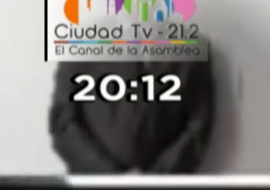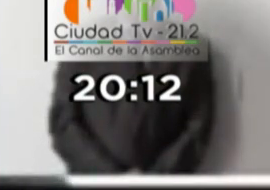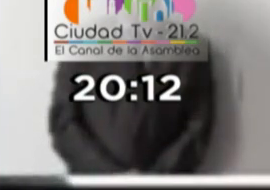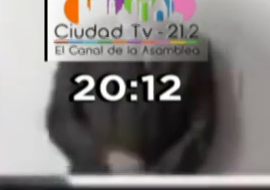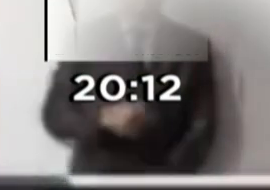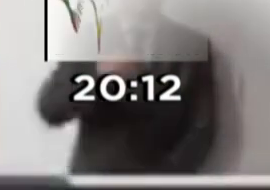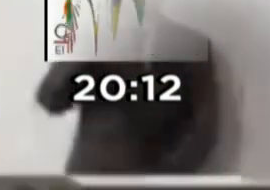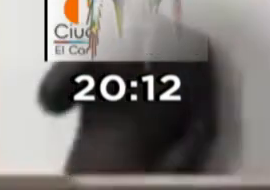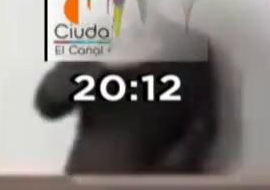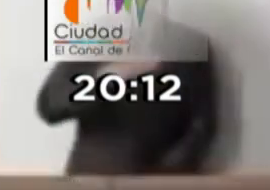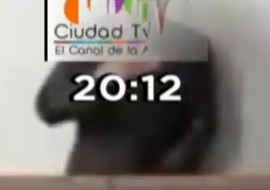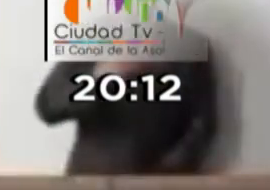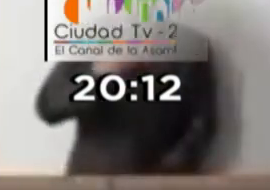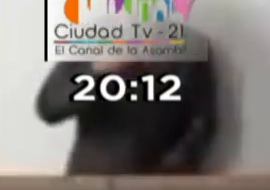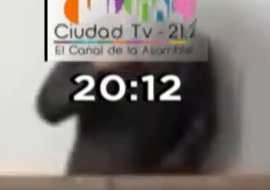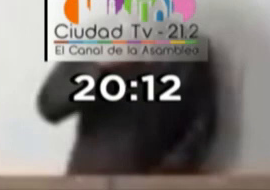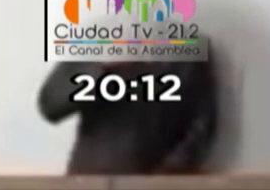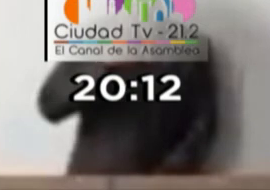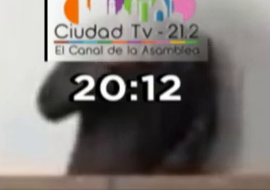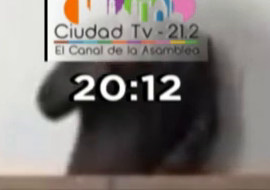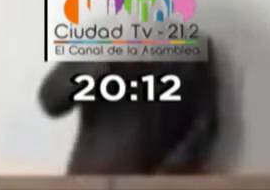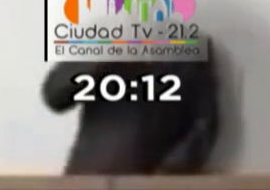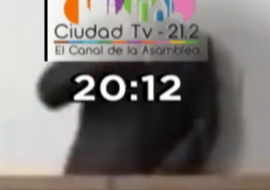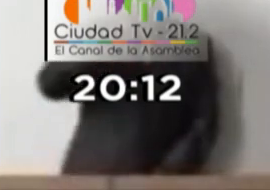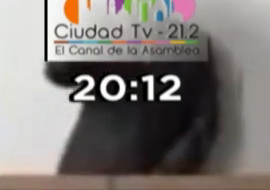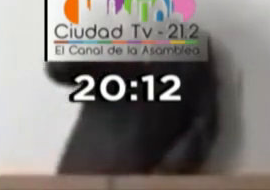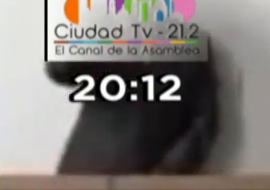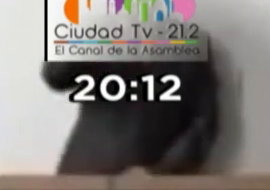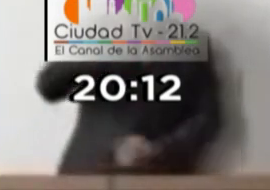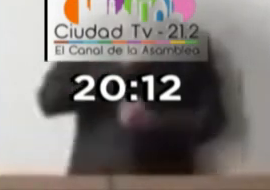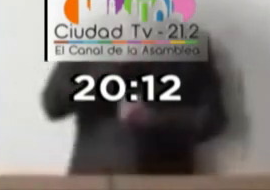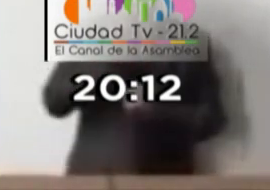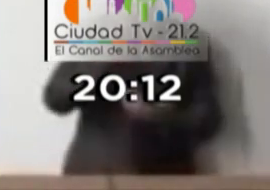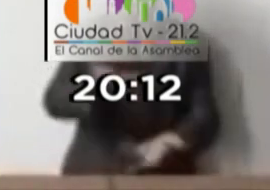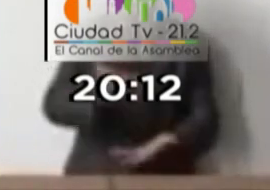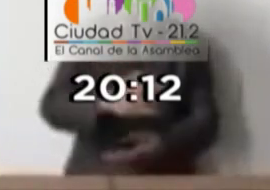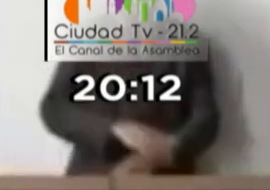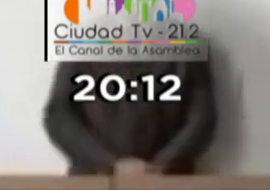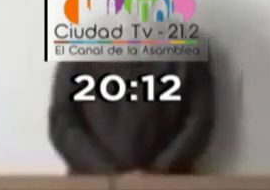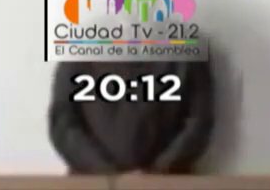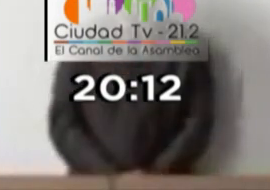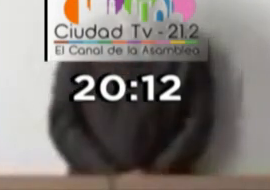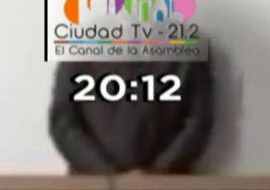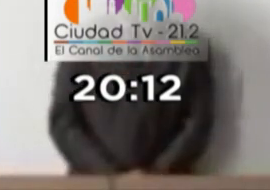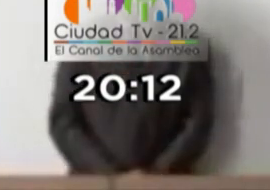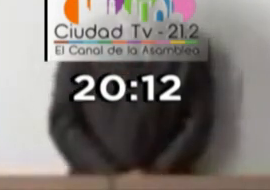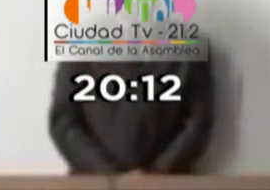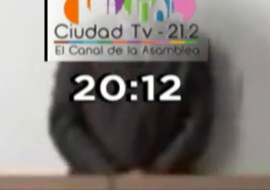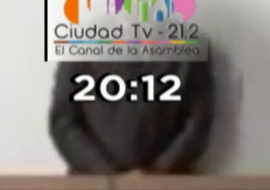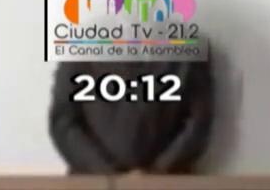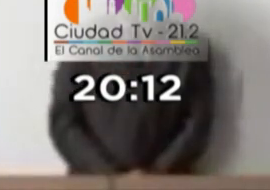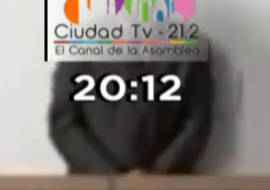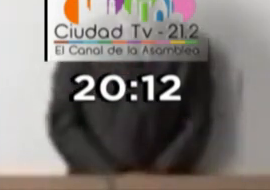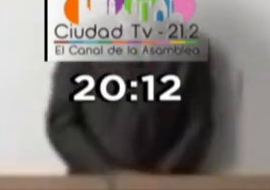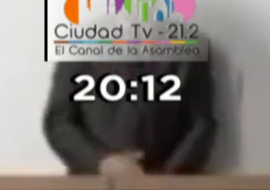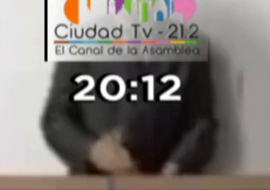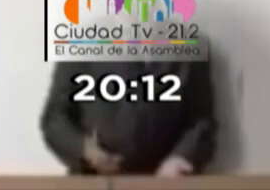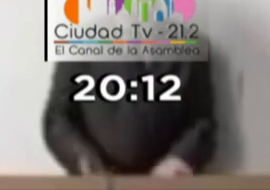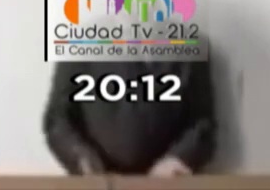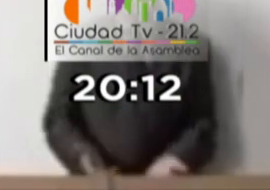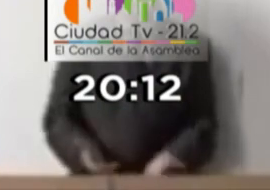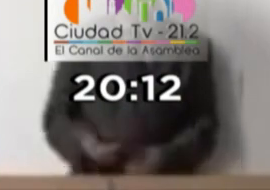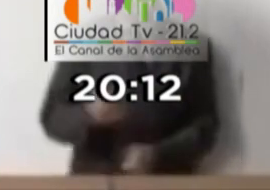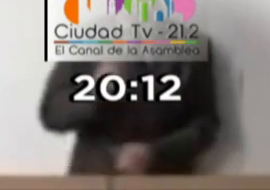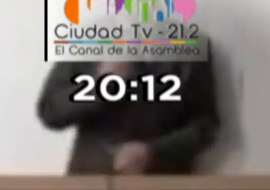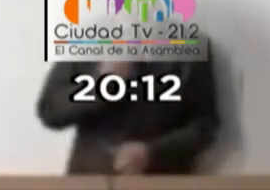yo siempre digo lo que pienso. Como gobierno piden perdón. Y